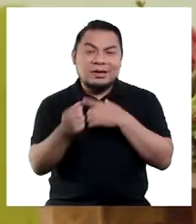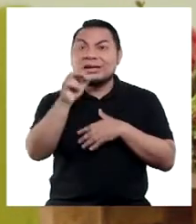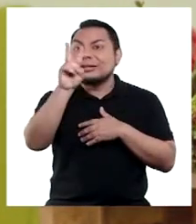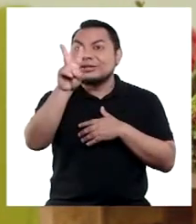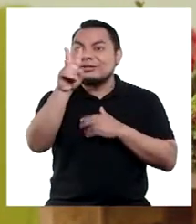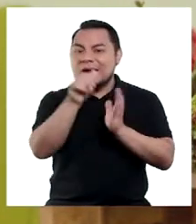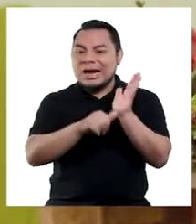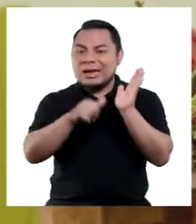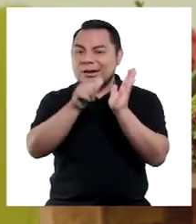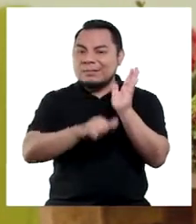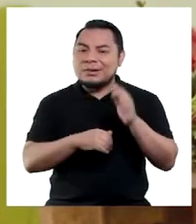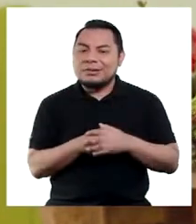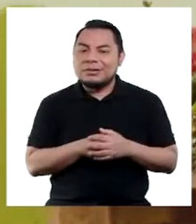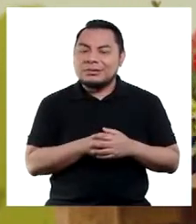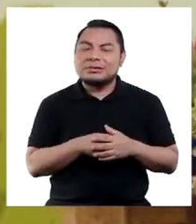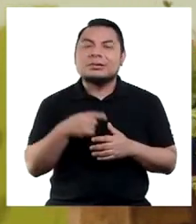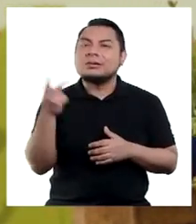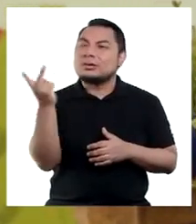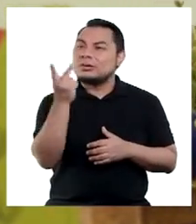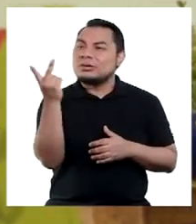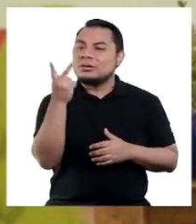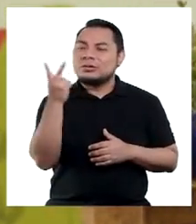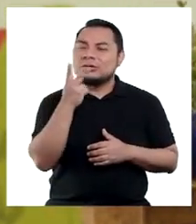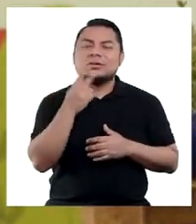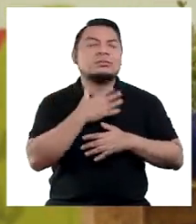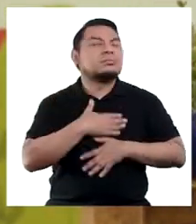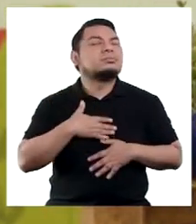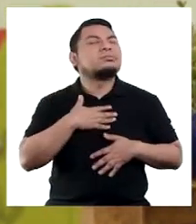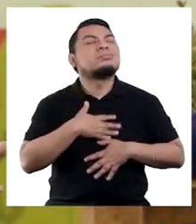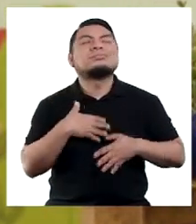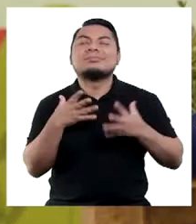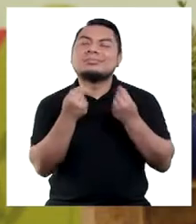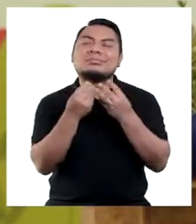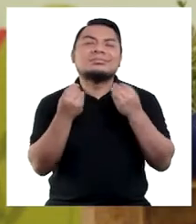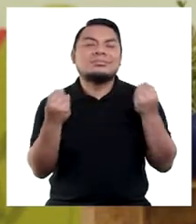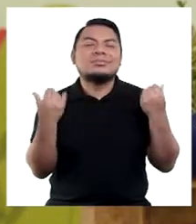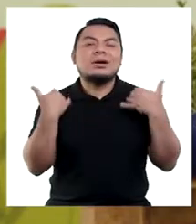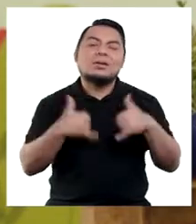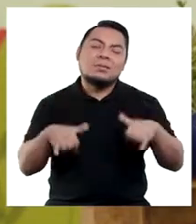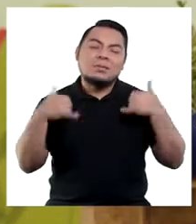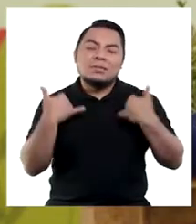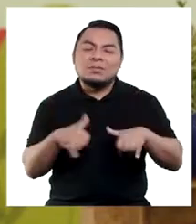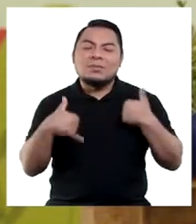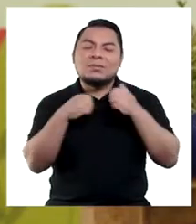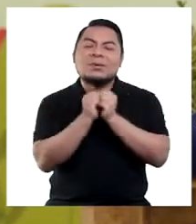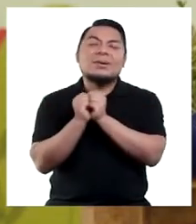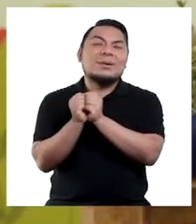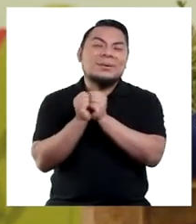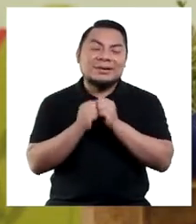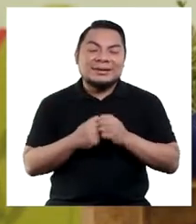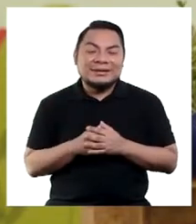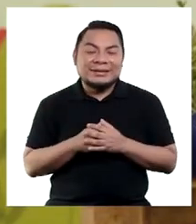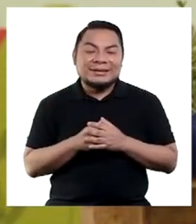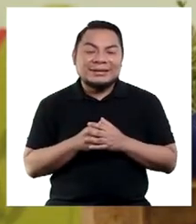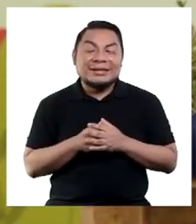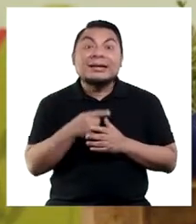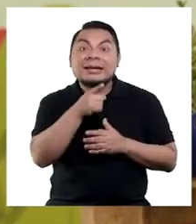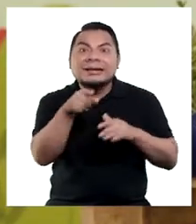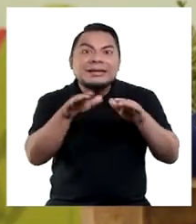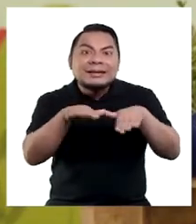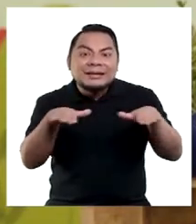dos hermanos ellos disfrutaban mucho mucho mucho jugando juntos